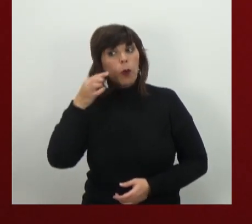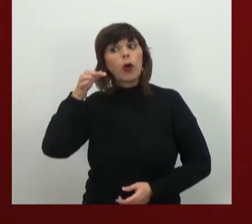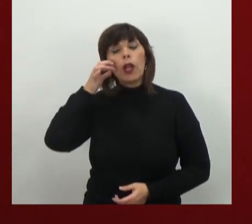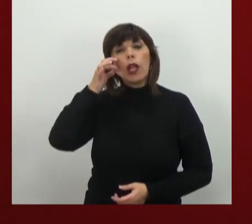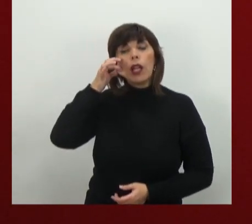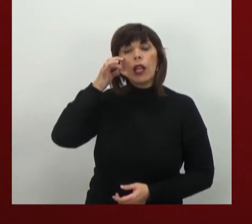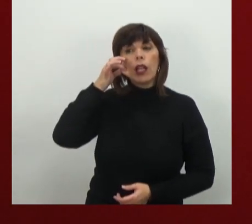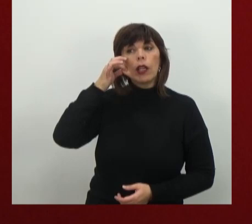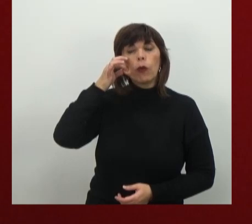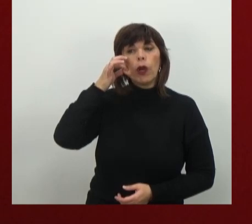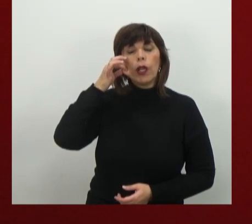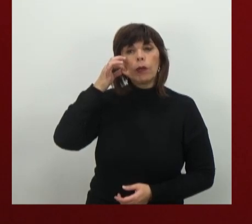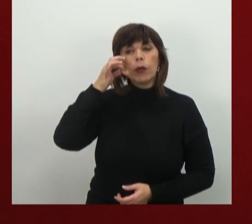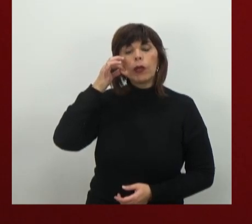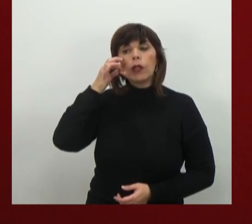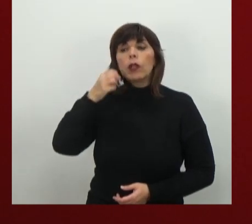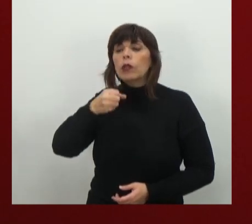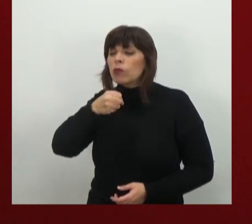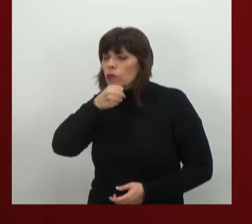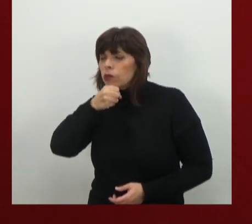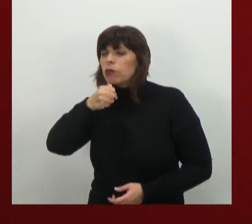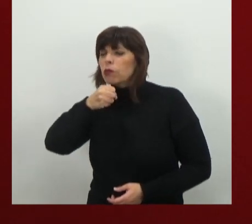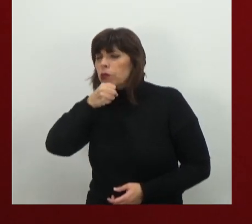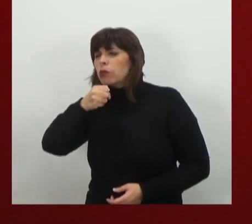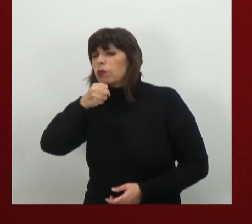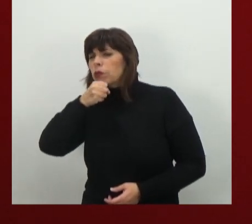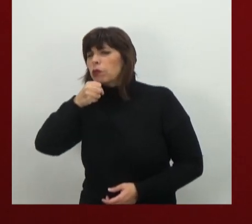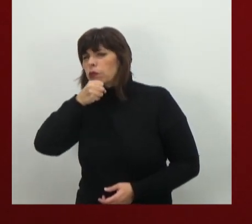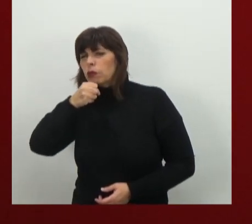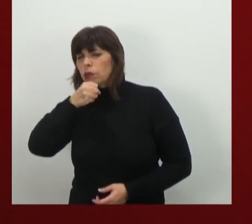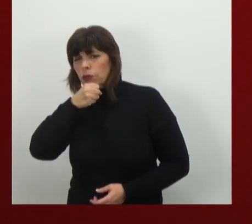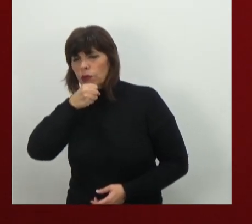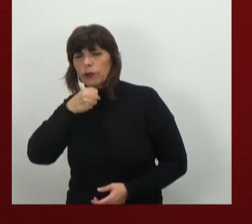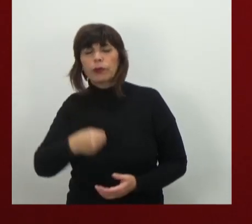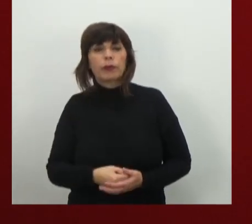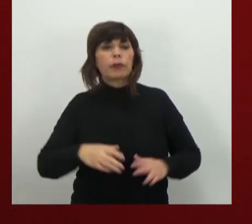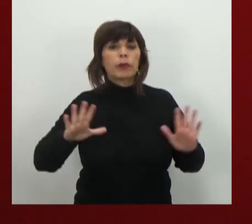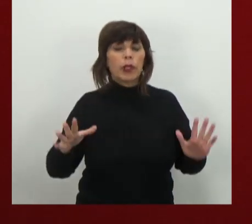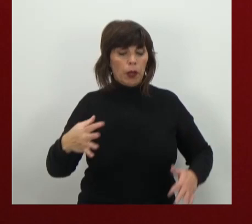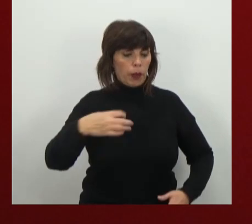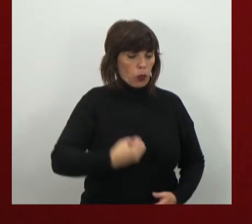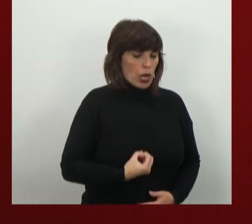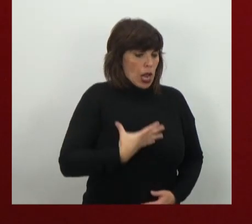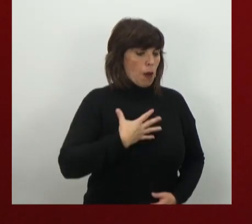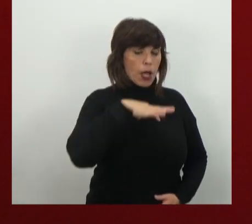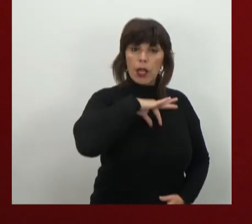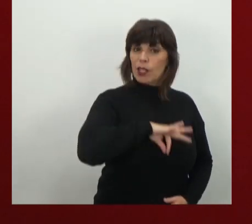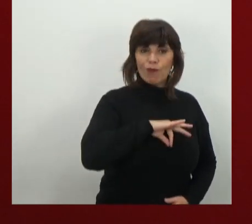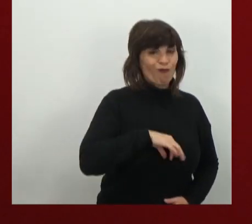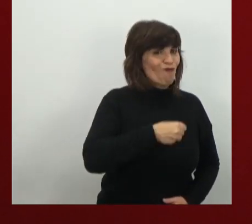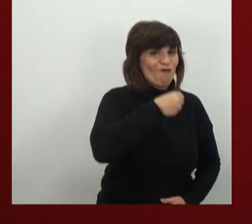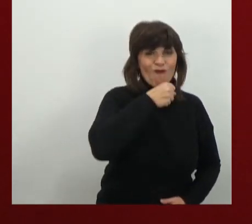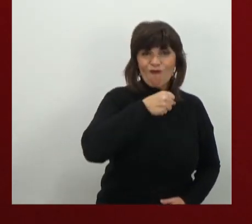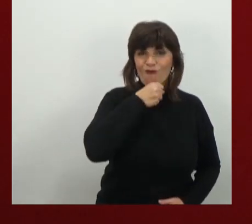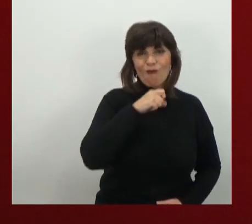cuerpo está envejeciendo de alguna forma. Pero tu espíritu y tu alma no.